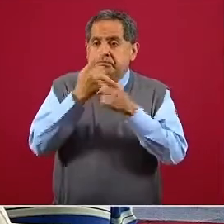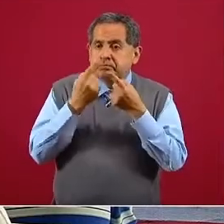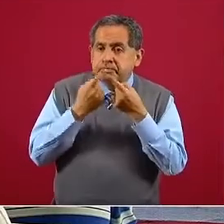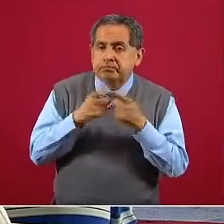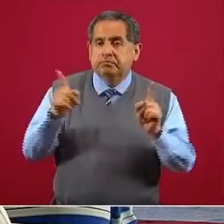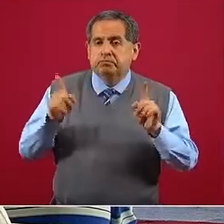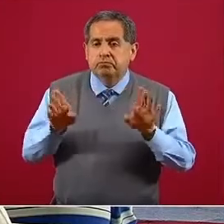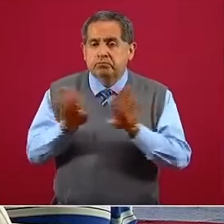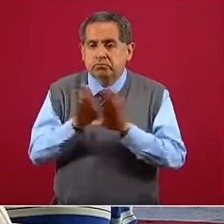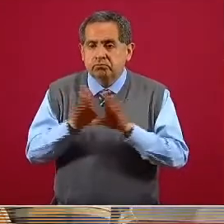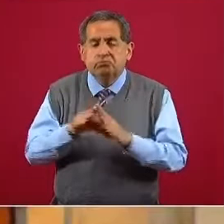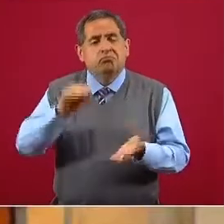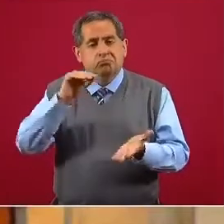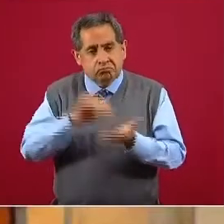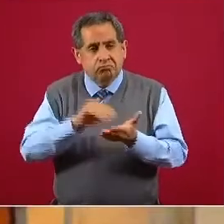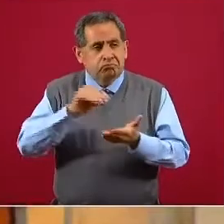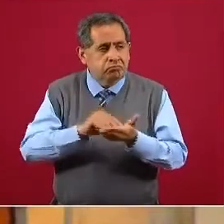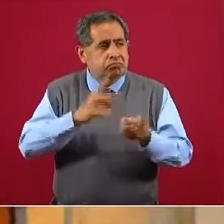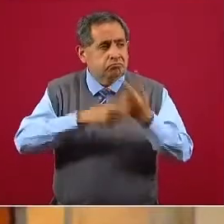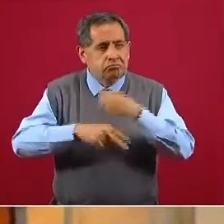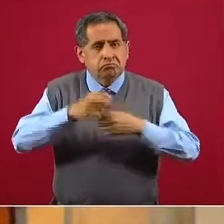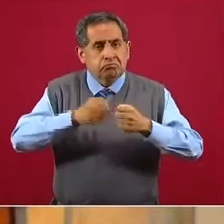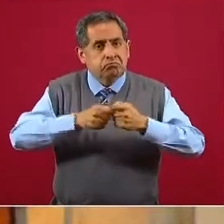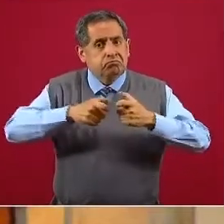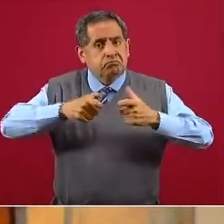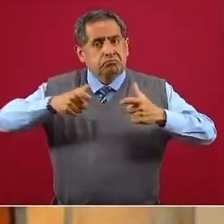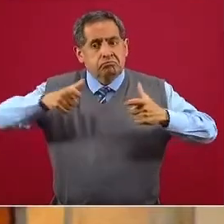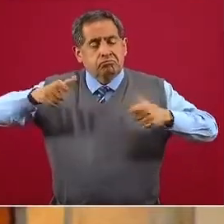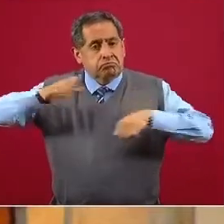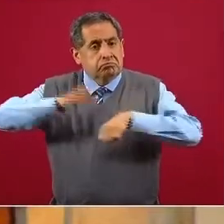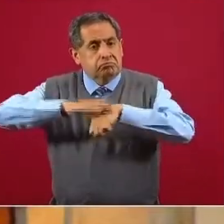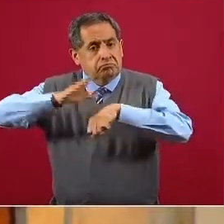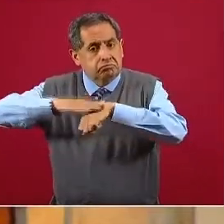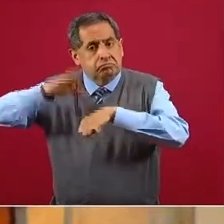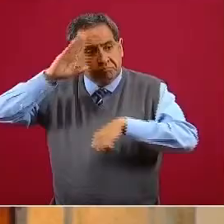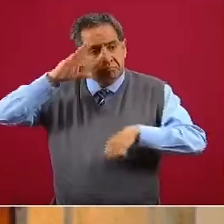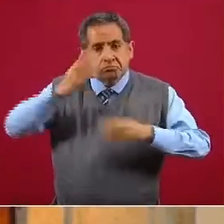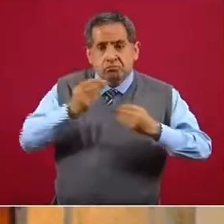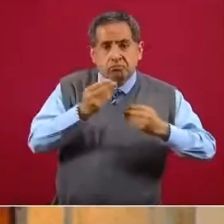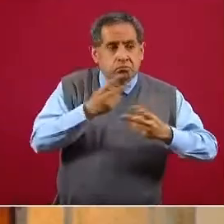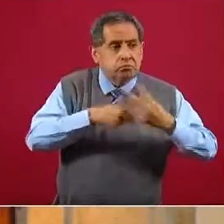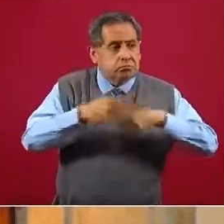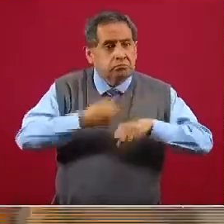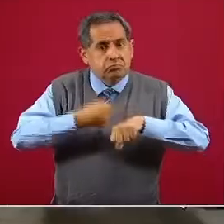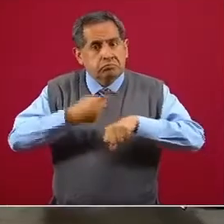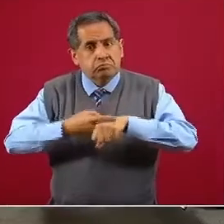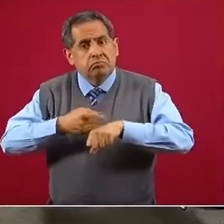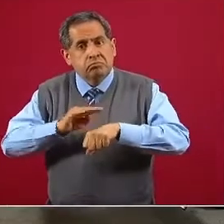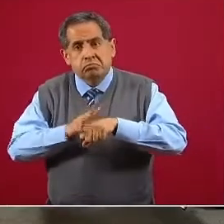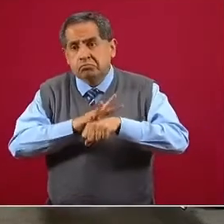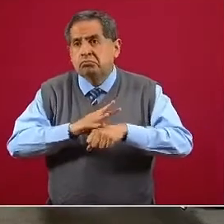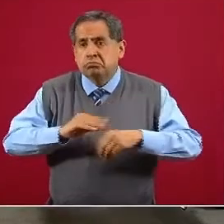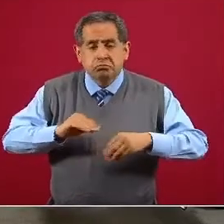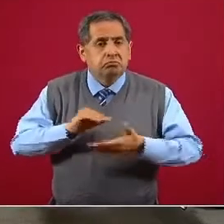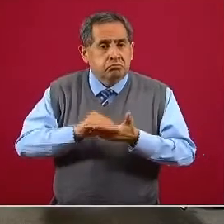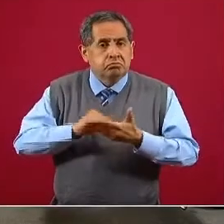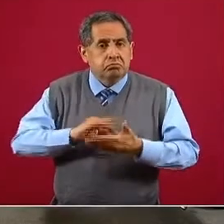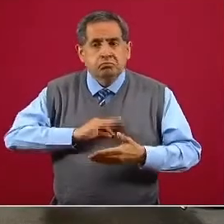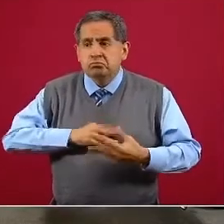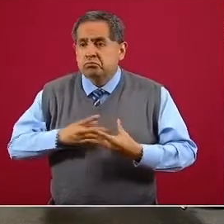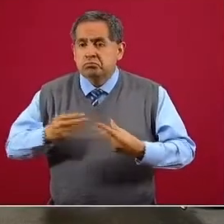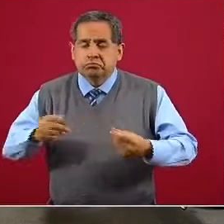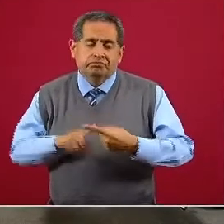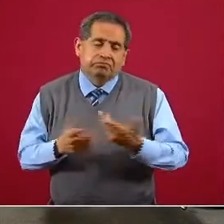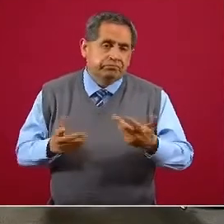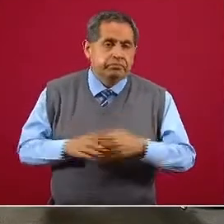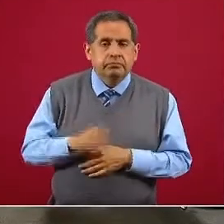entidades federativas todavía tienen una tendencia ascendente que se ha presentado de manera importante en las últimas semanas. Veamos la primera de ellas,